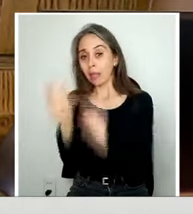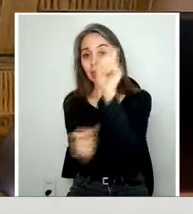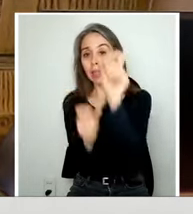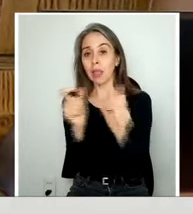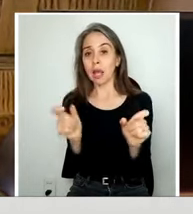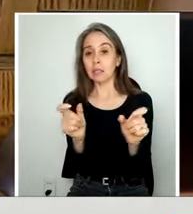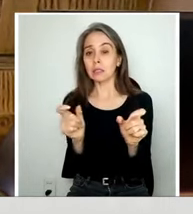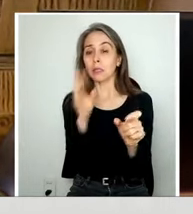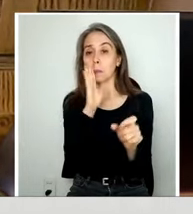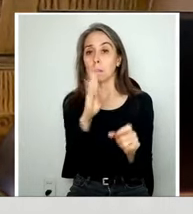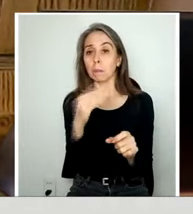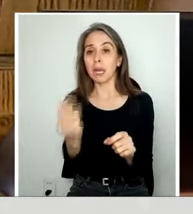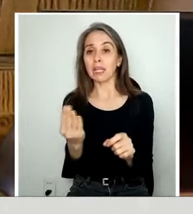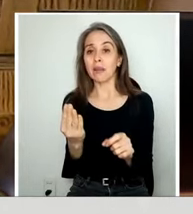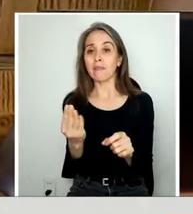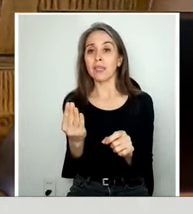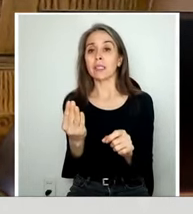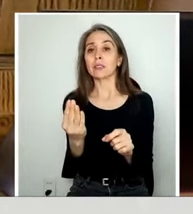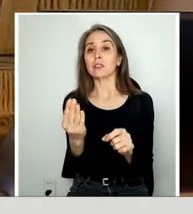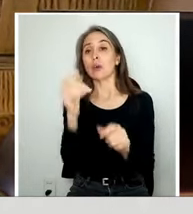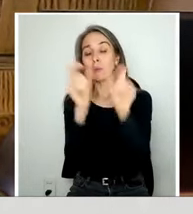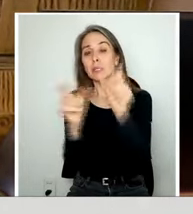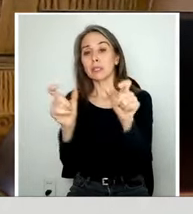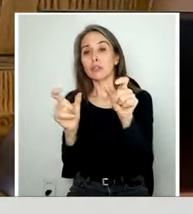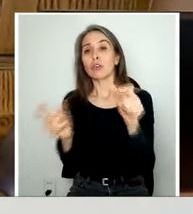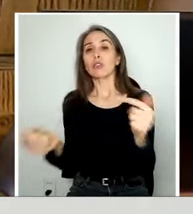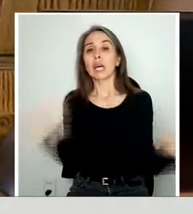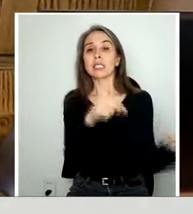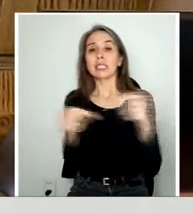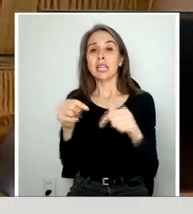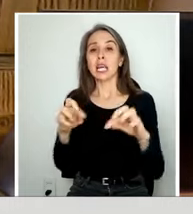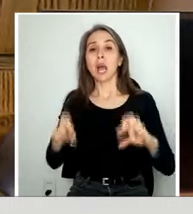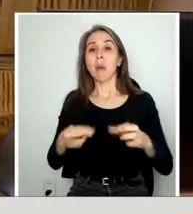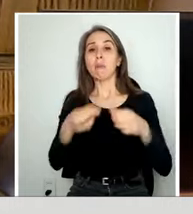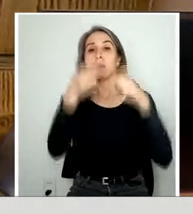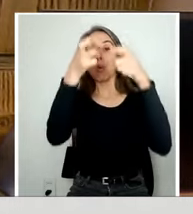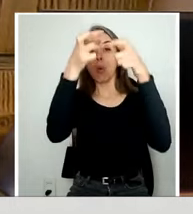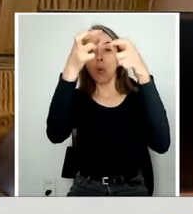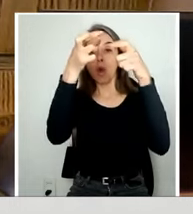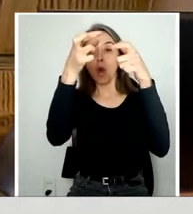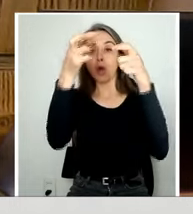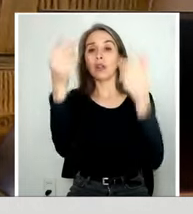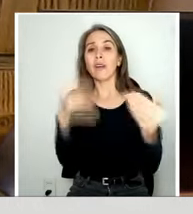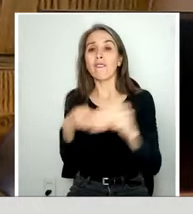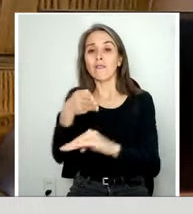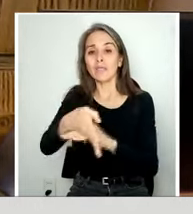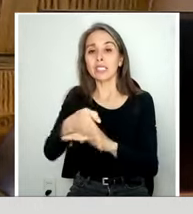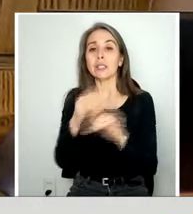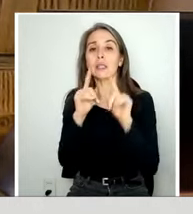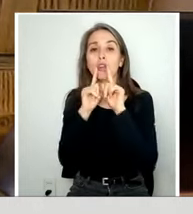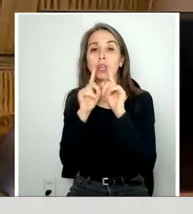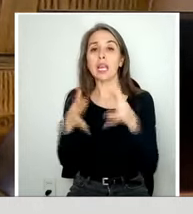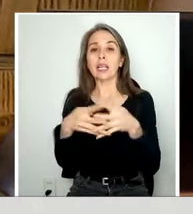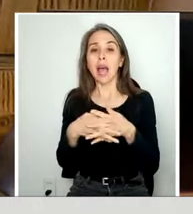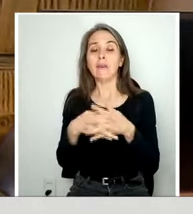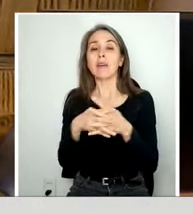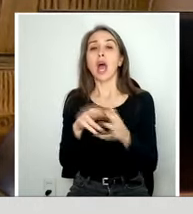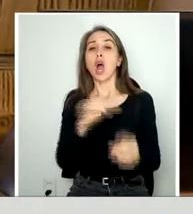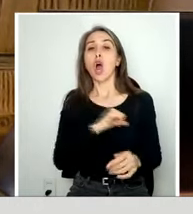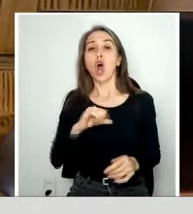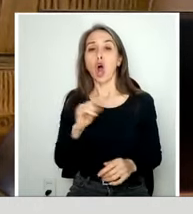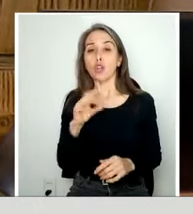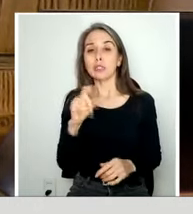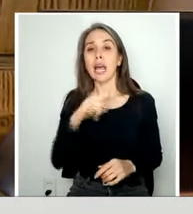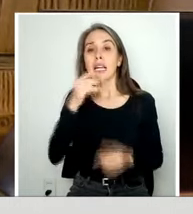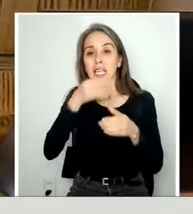benefician indirectamente con la llegada de gente a la ciudad de pucón abocaba de visitas hoteles cabañas hoteles restaurantes cafetería tiendas